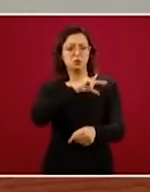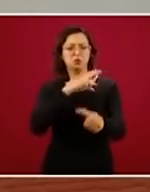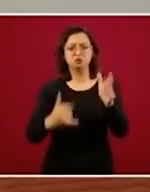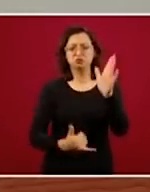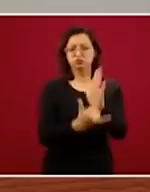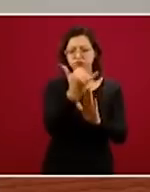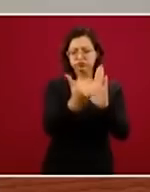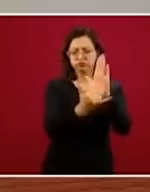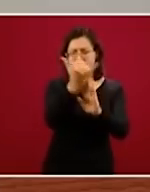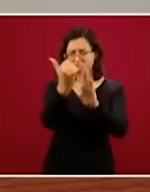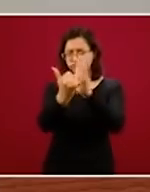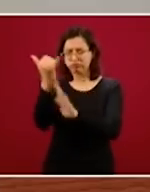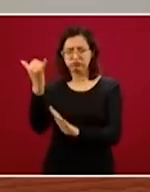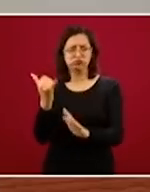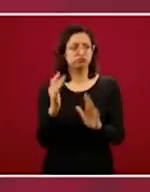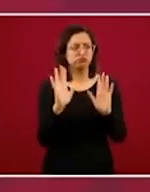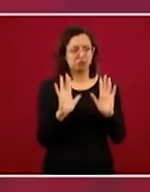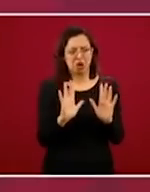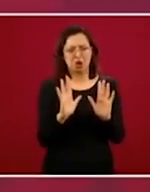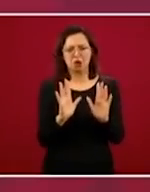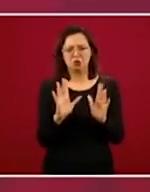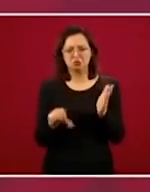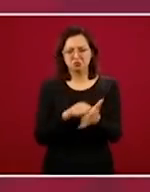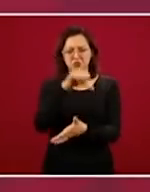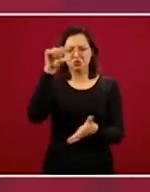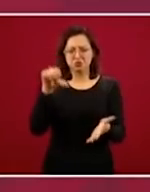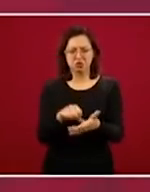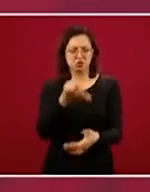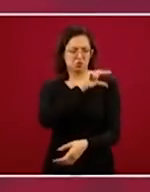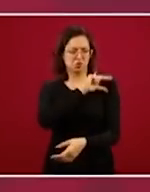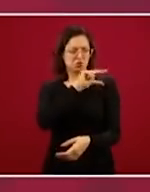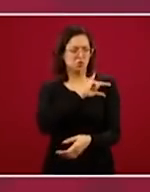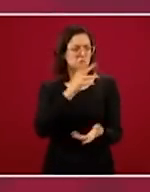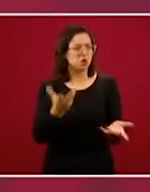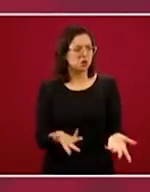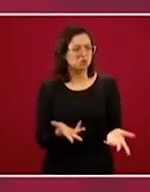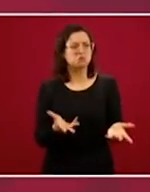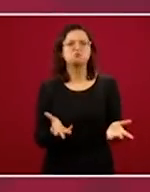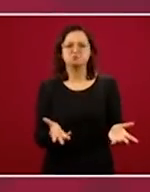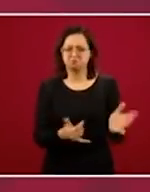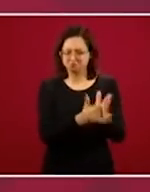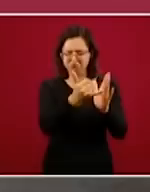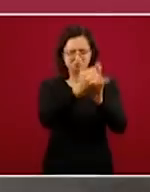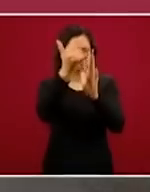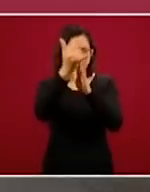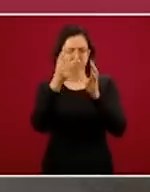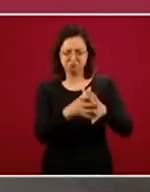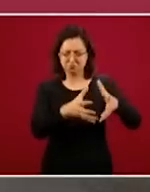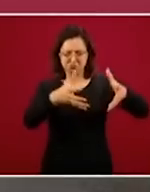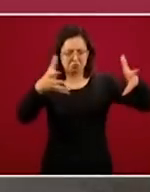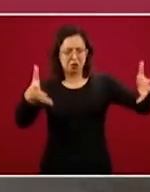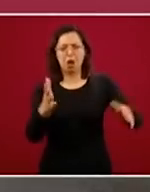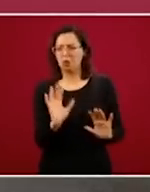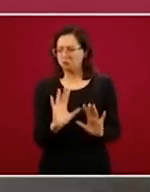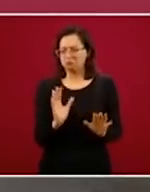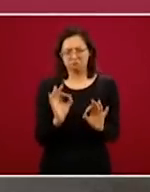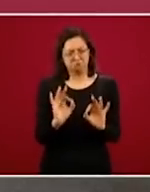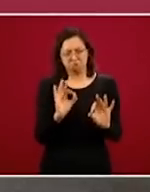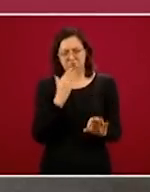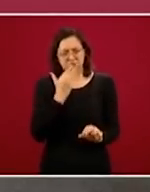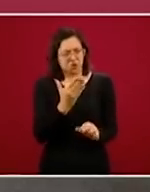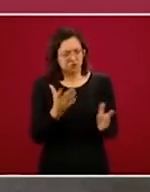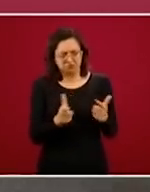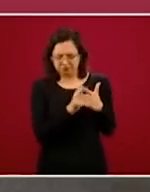d y centros hospitalarios privados pero eso es para un sector de la